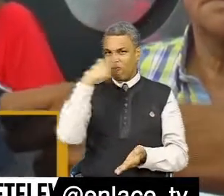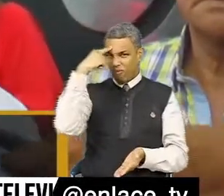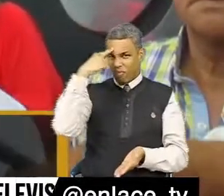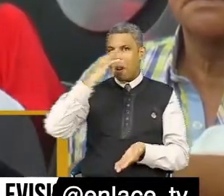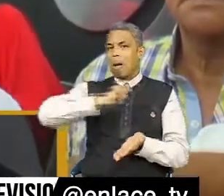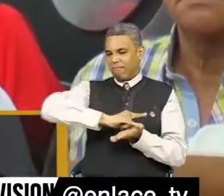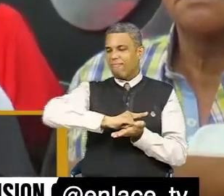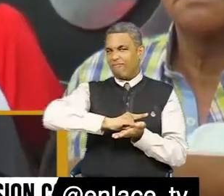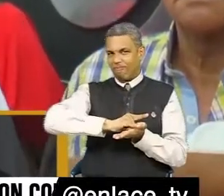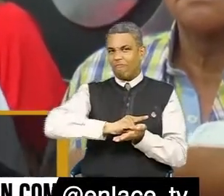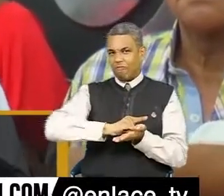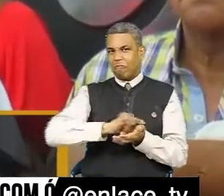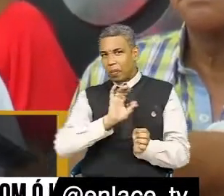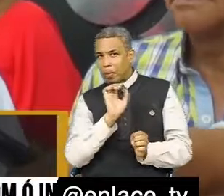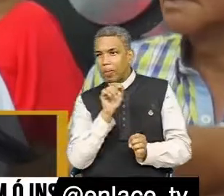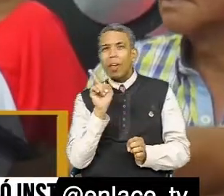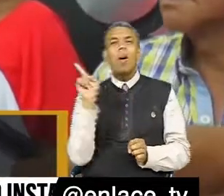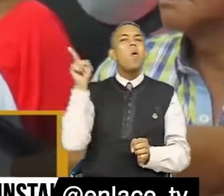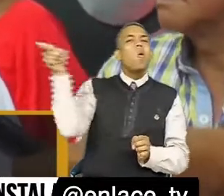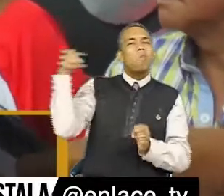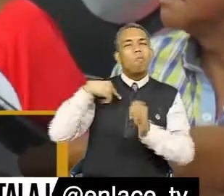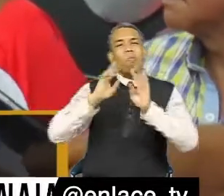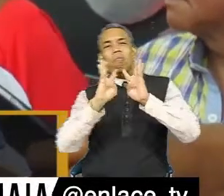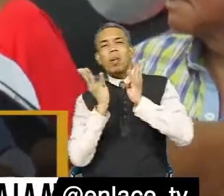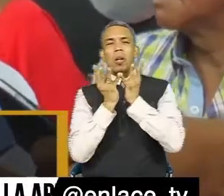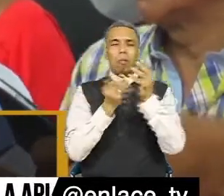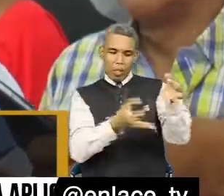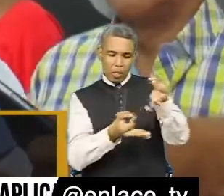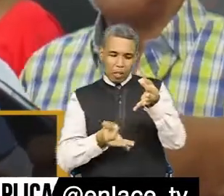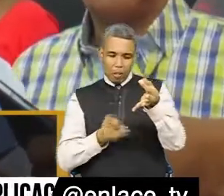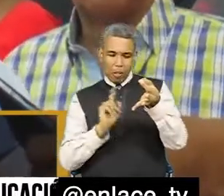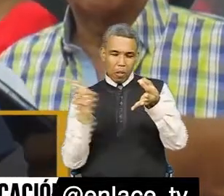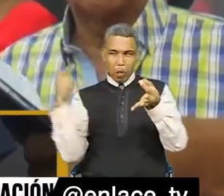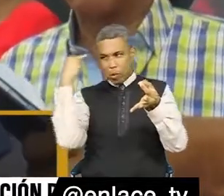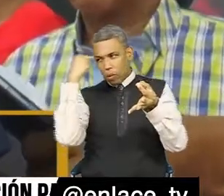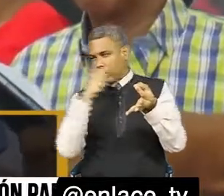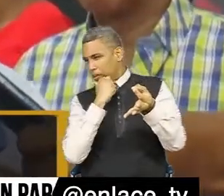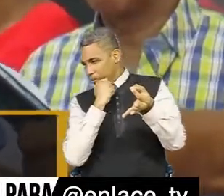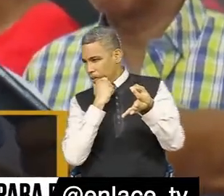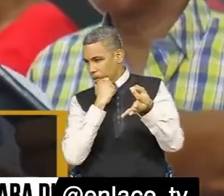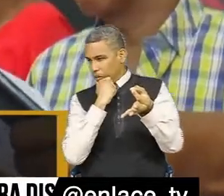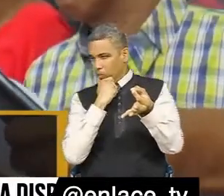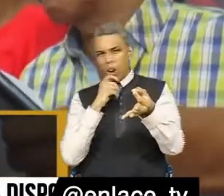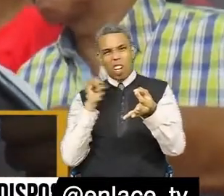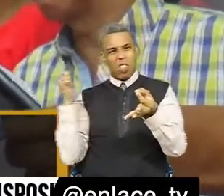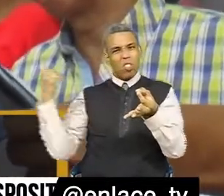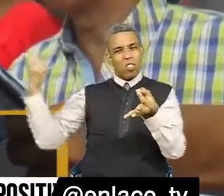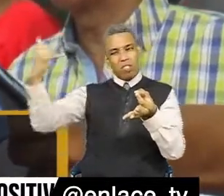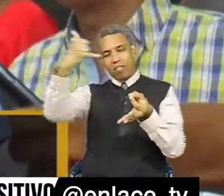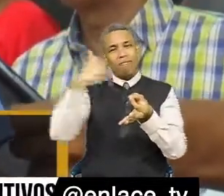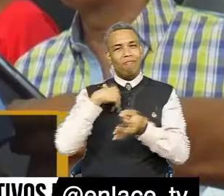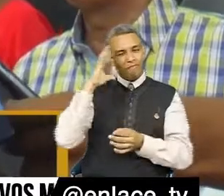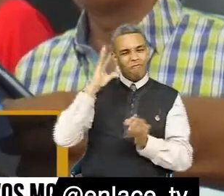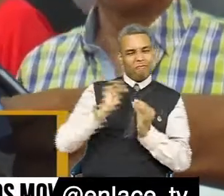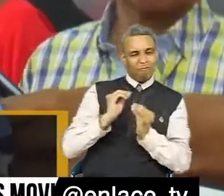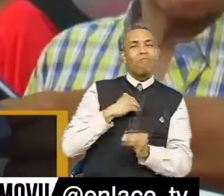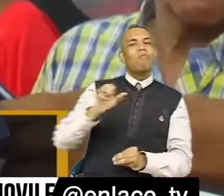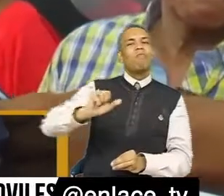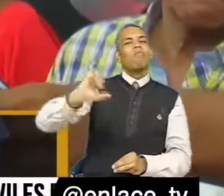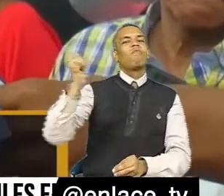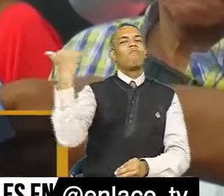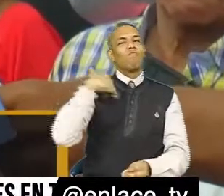de una mayoría suficiente para que para que se apruebe y después vendrá la parte más complicada y es como ese proyecto que da